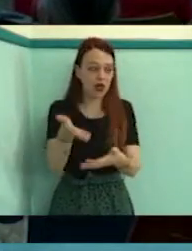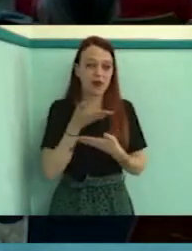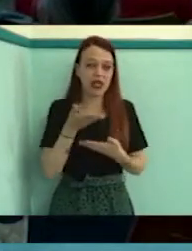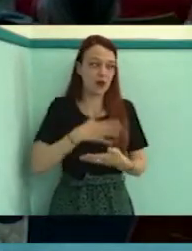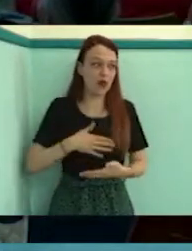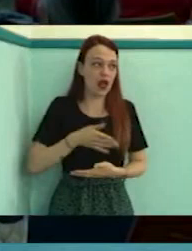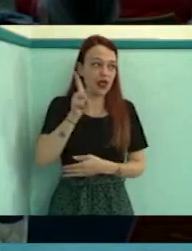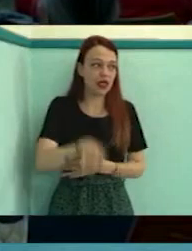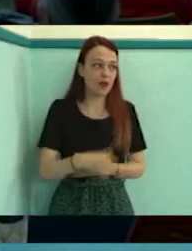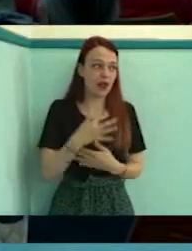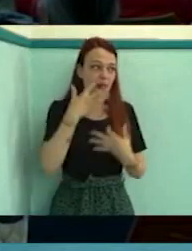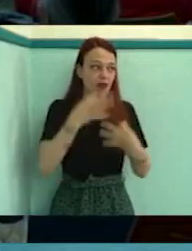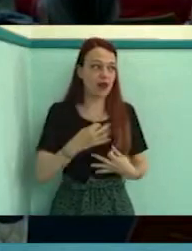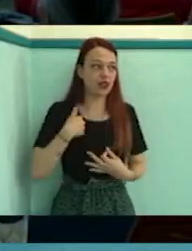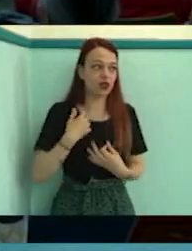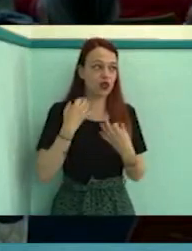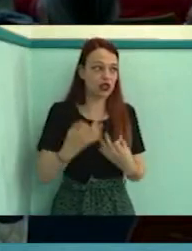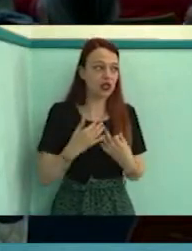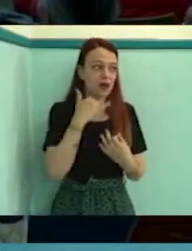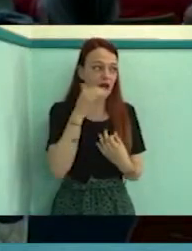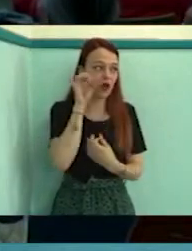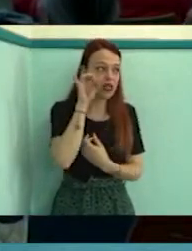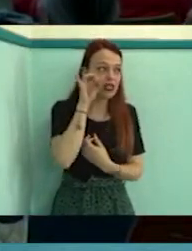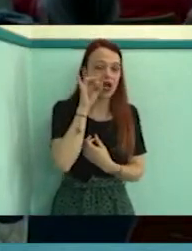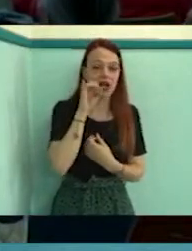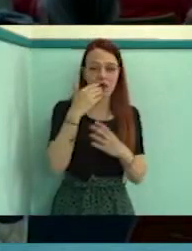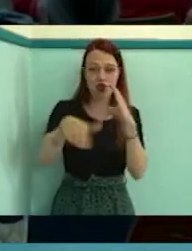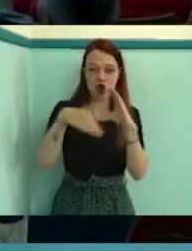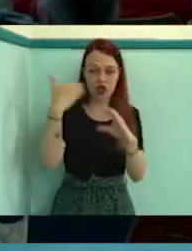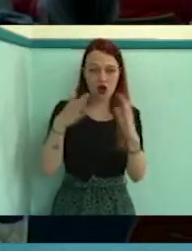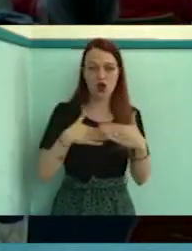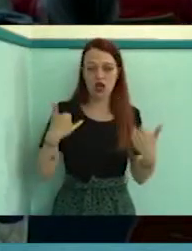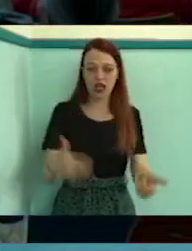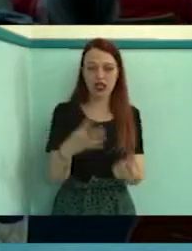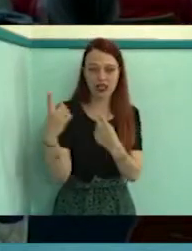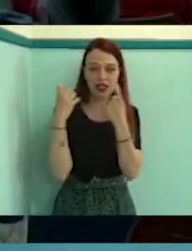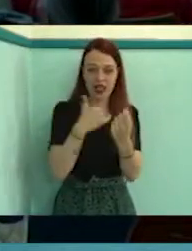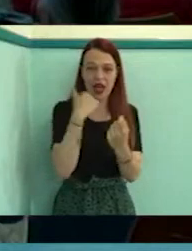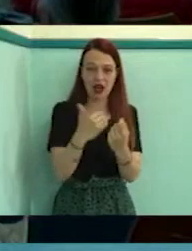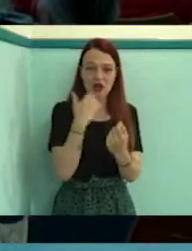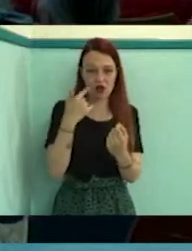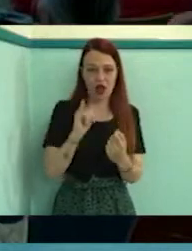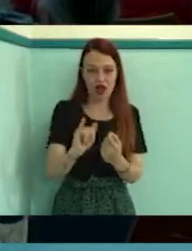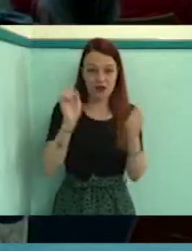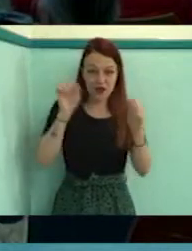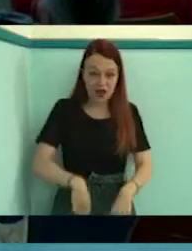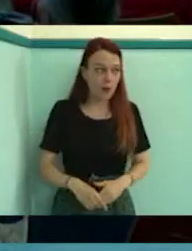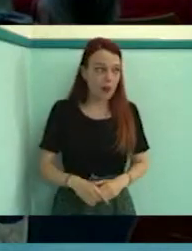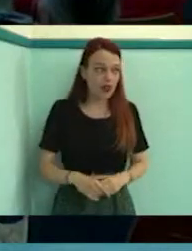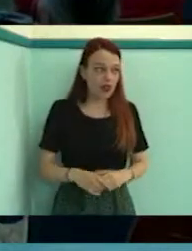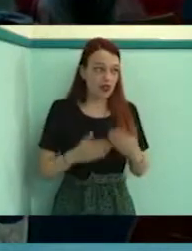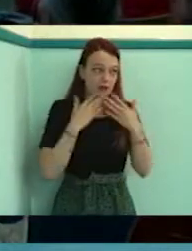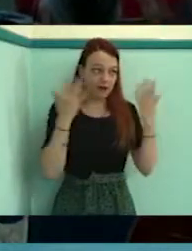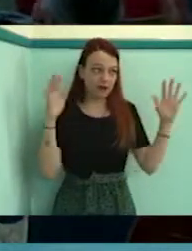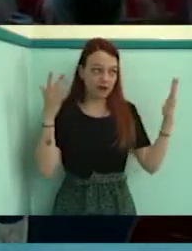placer y que de verdad estoy al otro lado siempre por tanto por Instagram como por correo lo que podáis necesitar Si alguna vez me necesitáis ahí estoy Vale pues venga